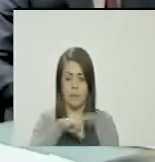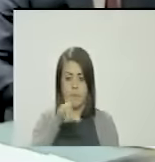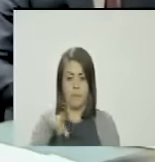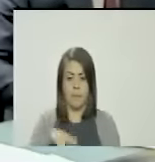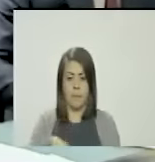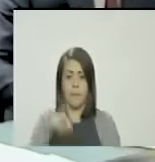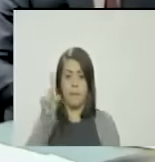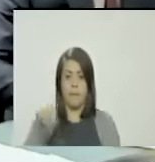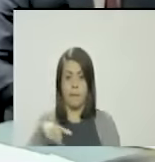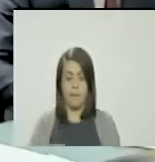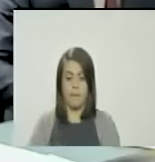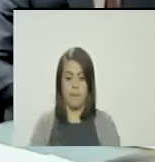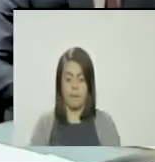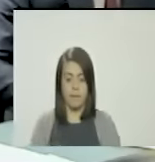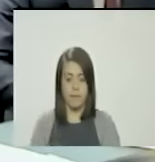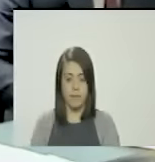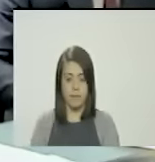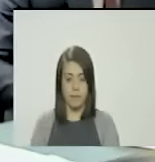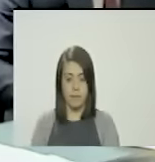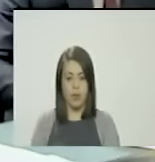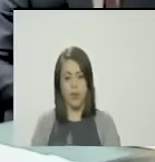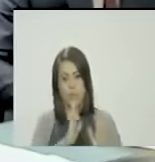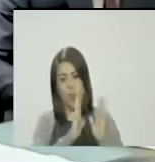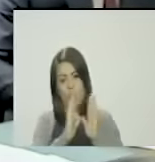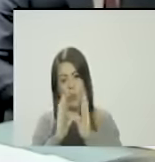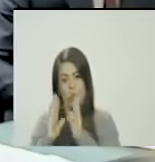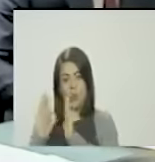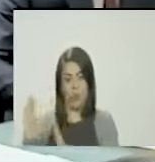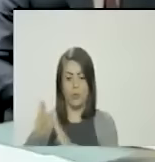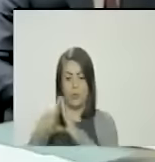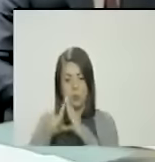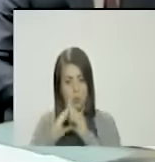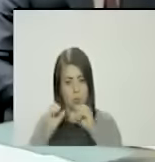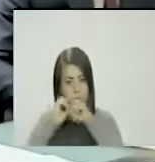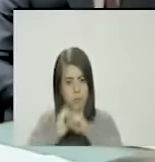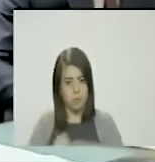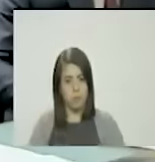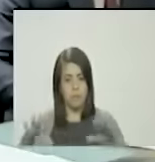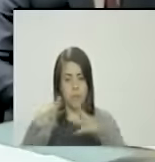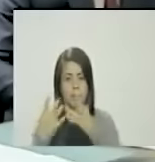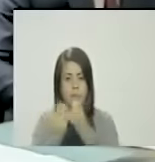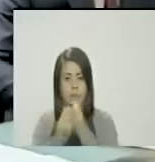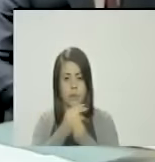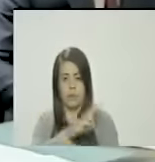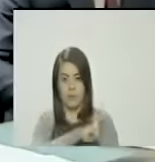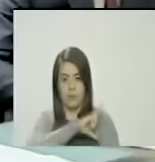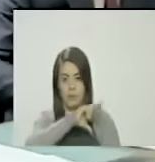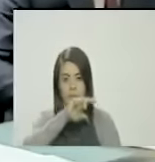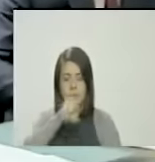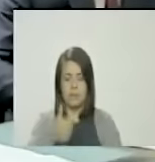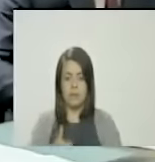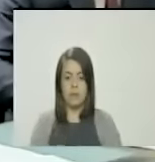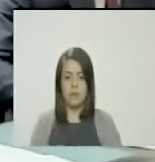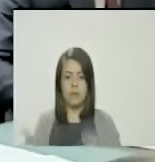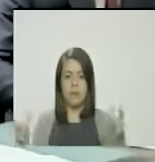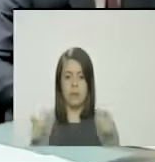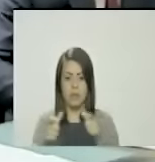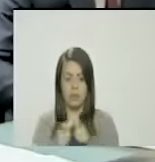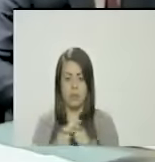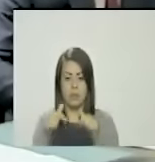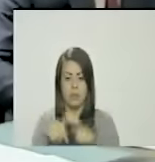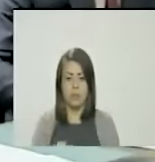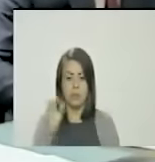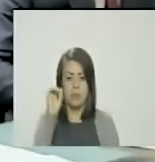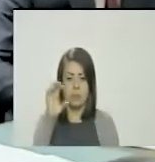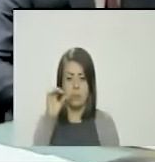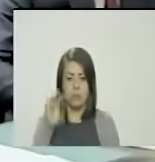Nacional, además de la organización y el despliegue junto a nuestra Junta Directiva de las sesiones y en